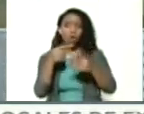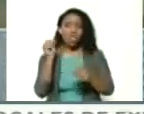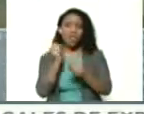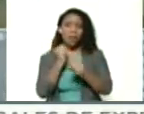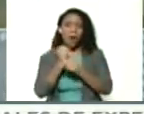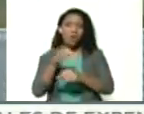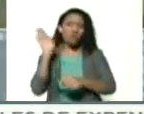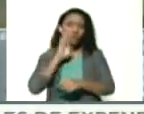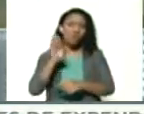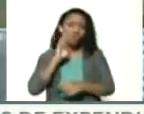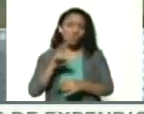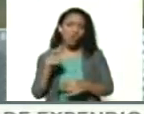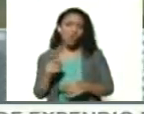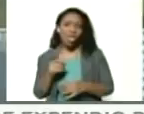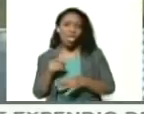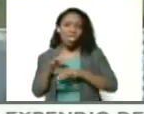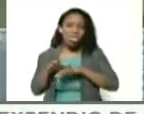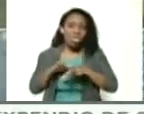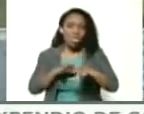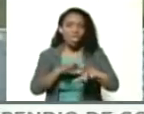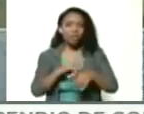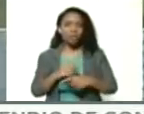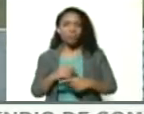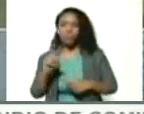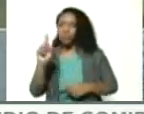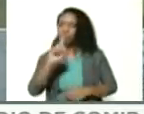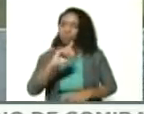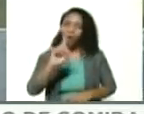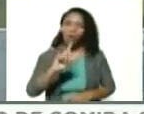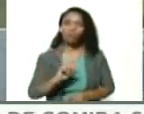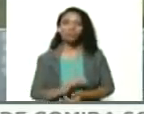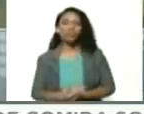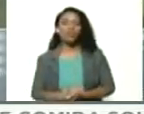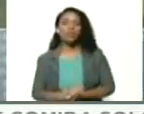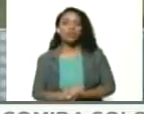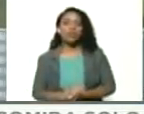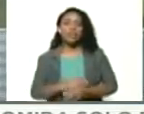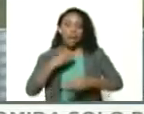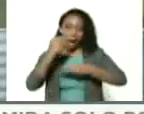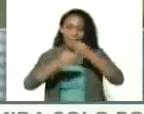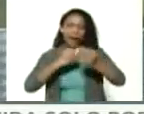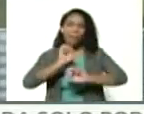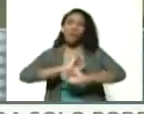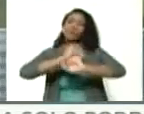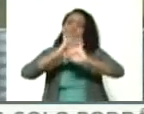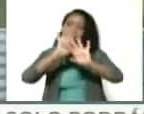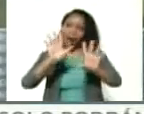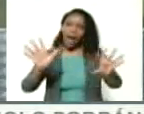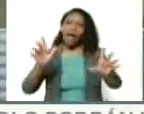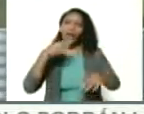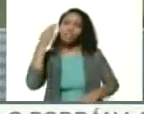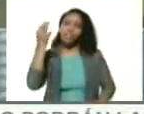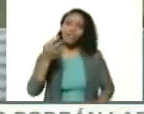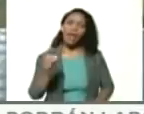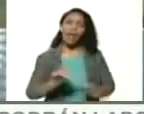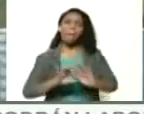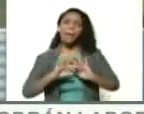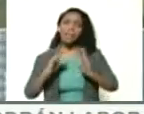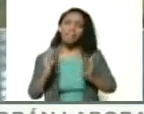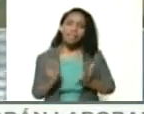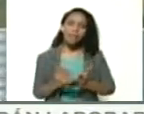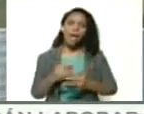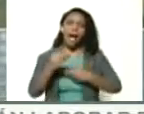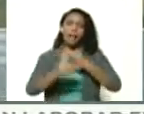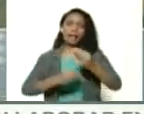y rastrero. No, seamos sinceros, chicos, con la pandemia.